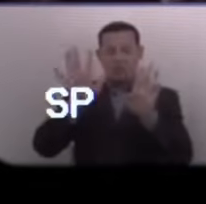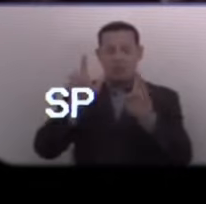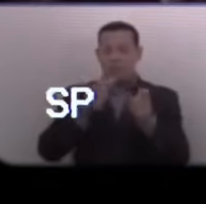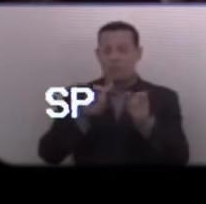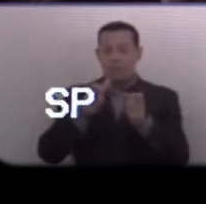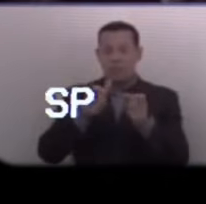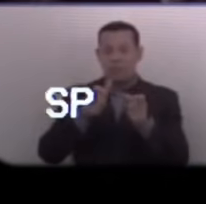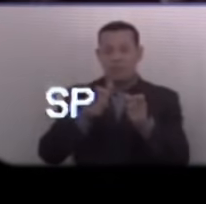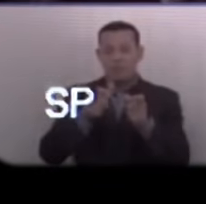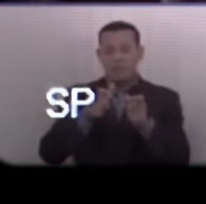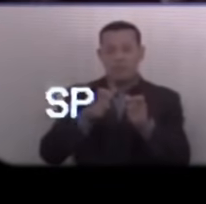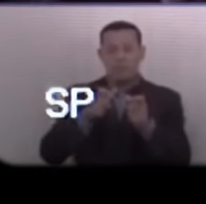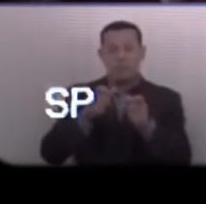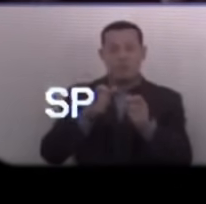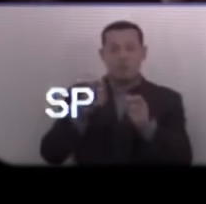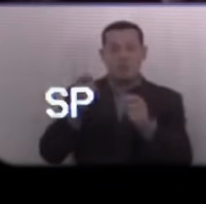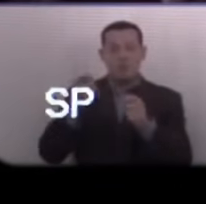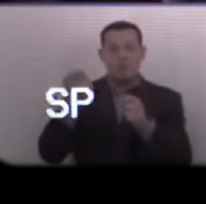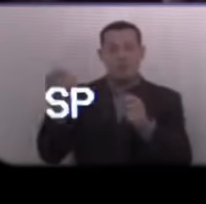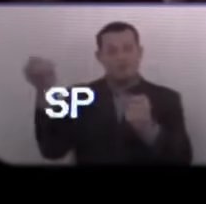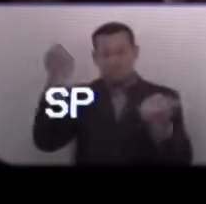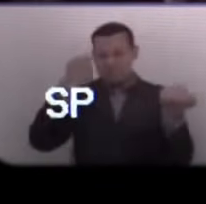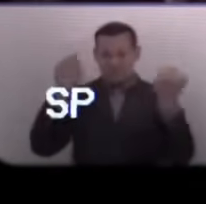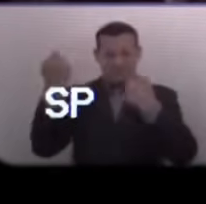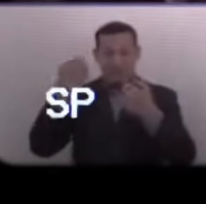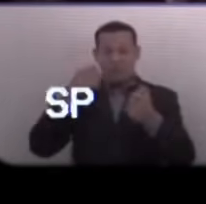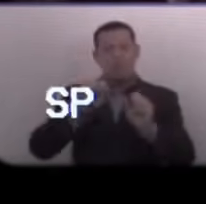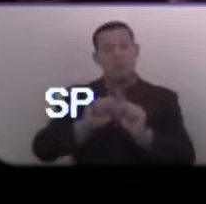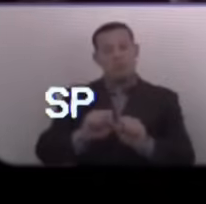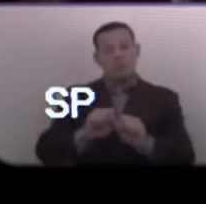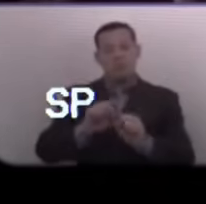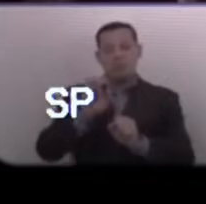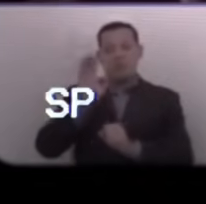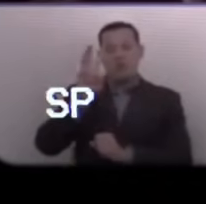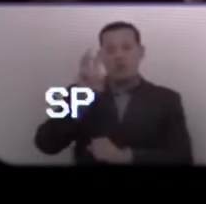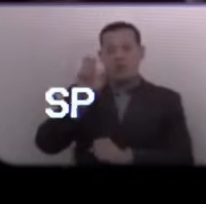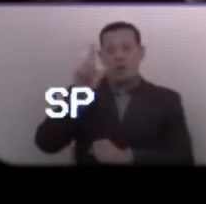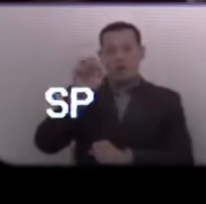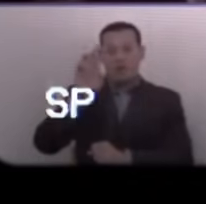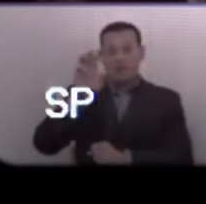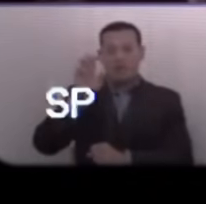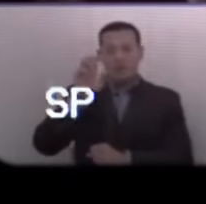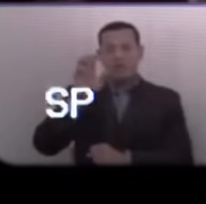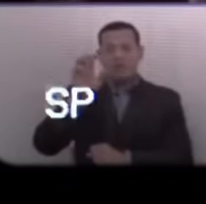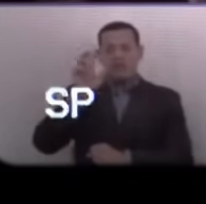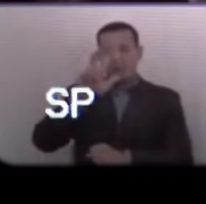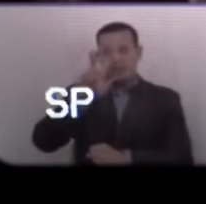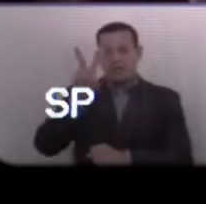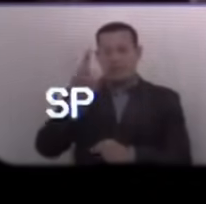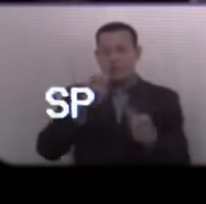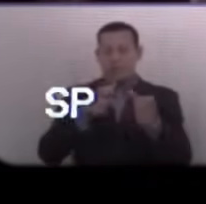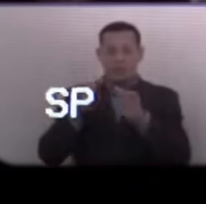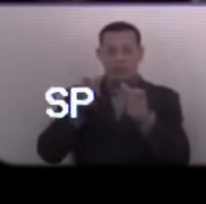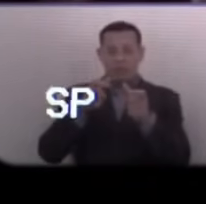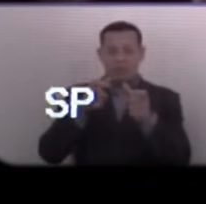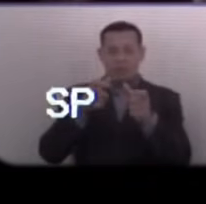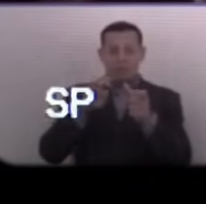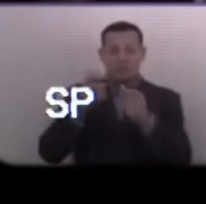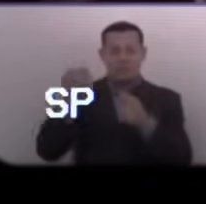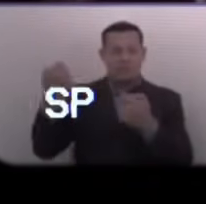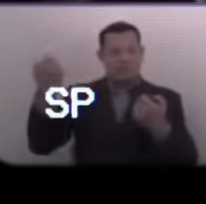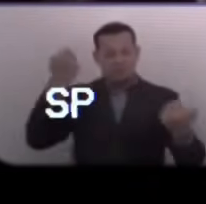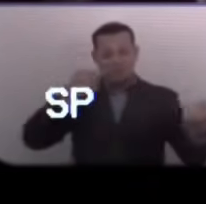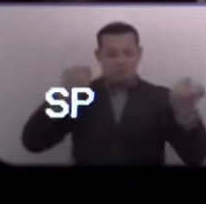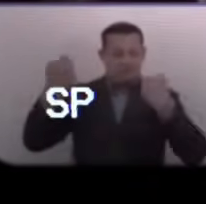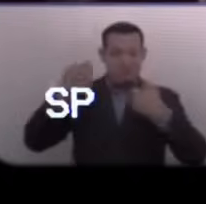años, sepsis por trauma cerrado de tórax. Walter Vladimir Sandoval, 32 años, trauma cerrado de